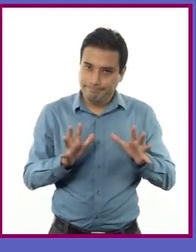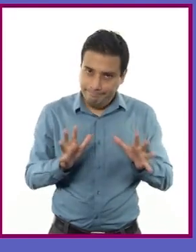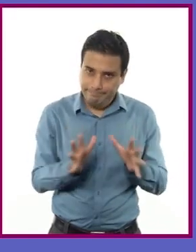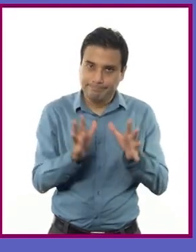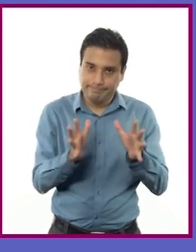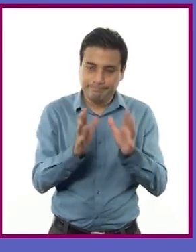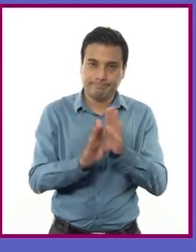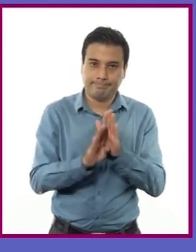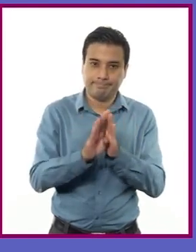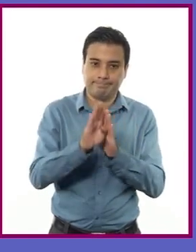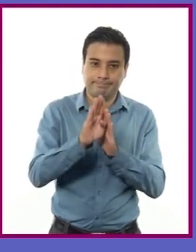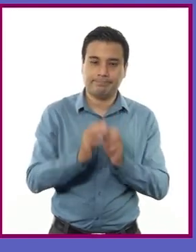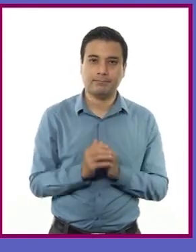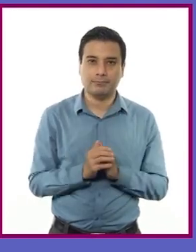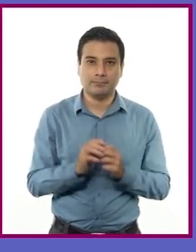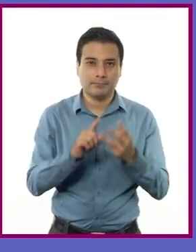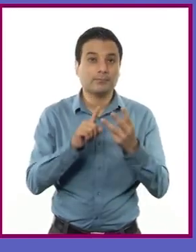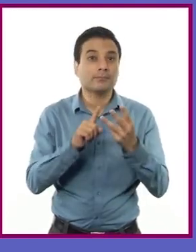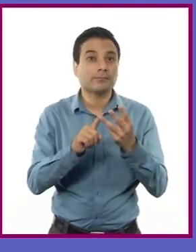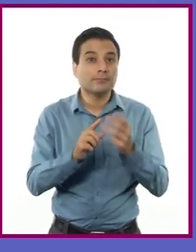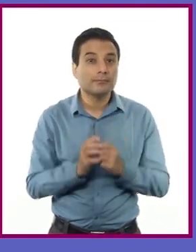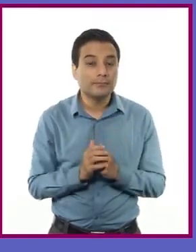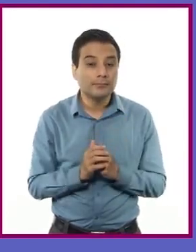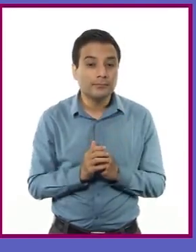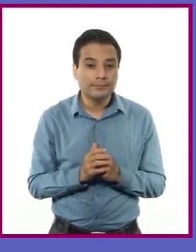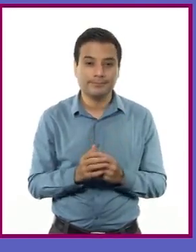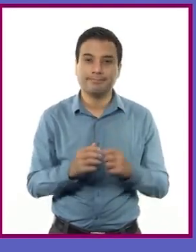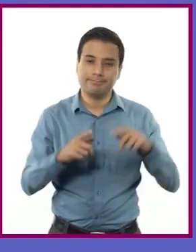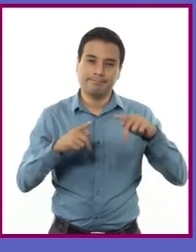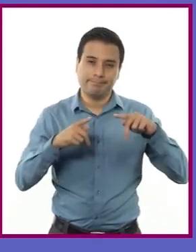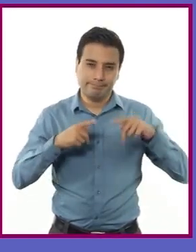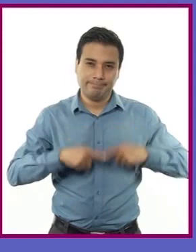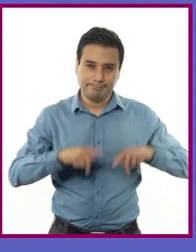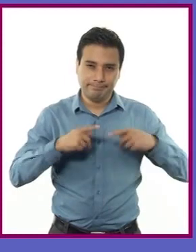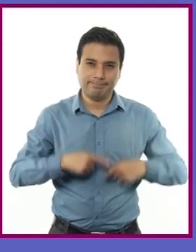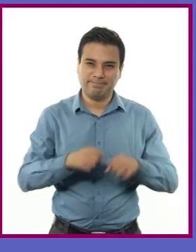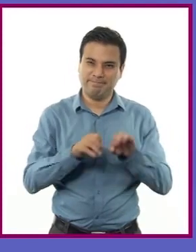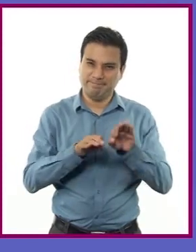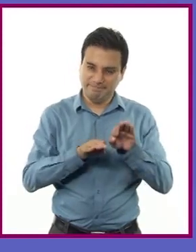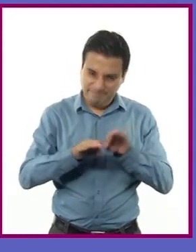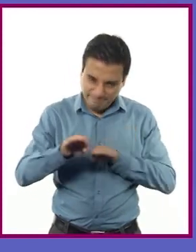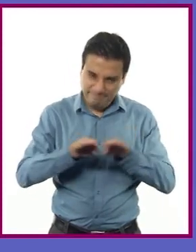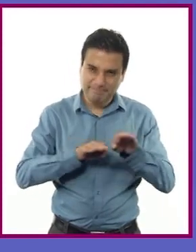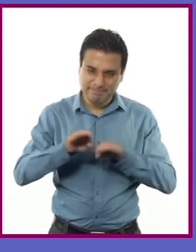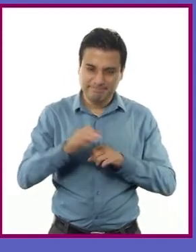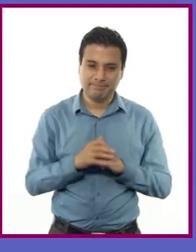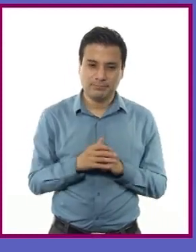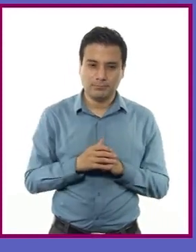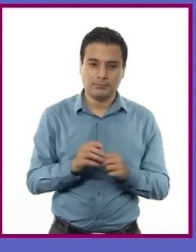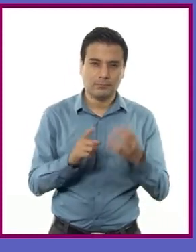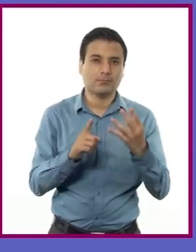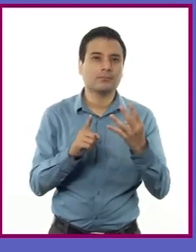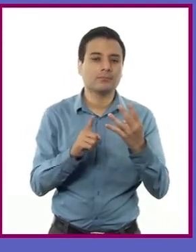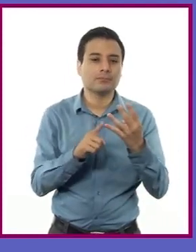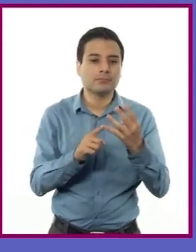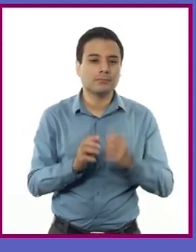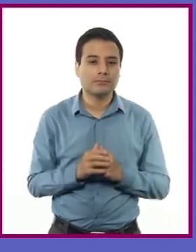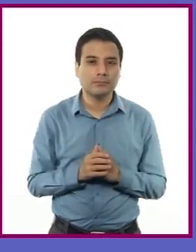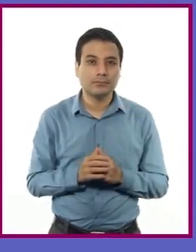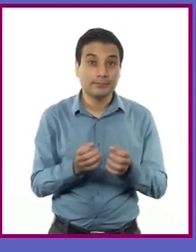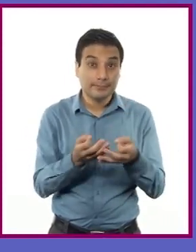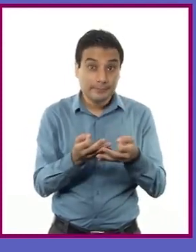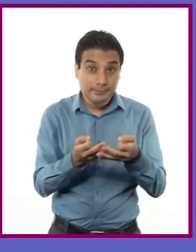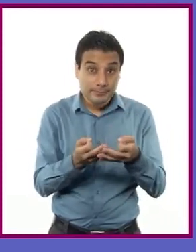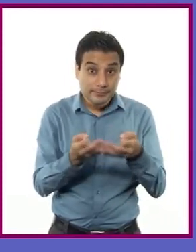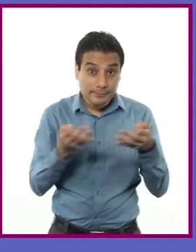algo. Laboriosos, personas que realizan un trabajo con esmero. Sementeras, tierra